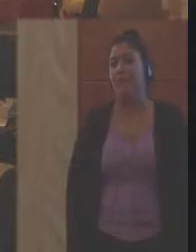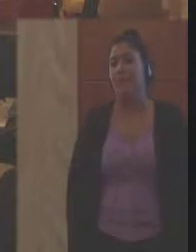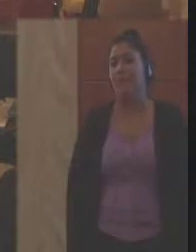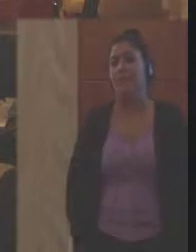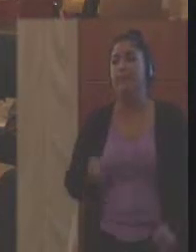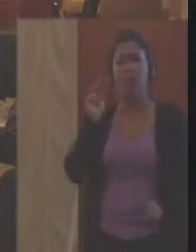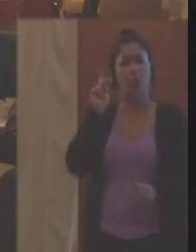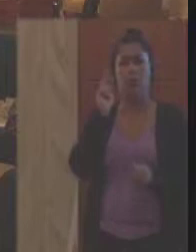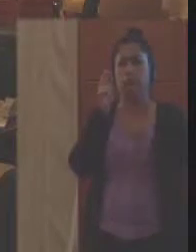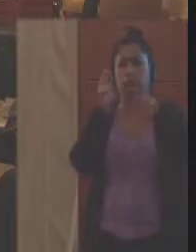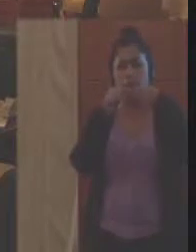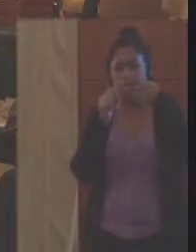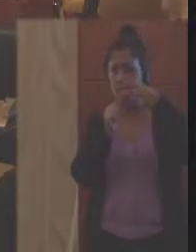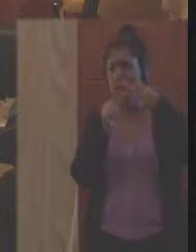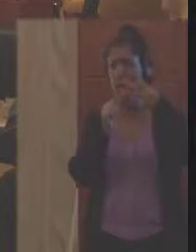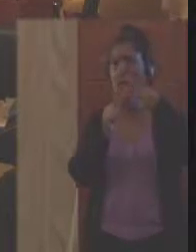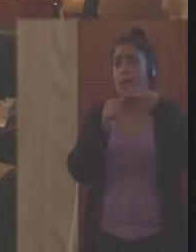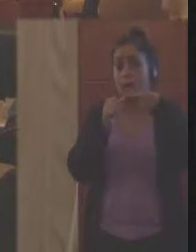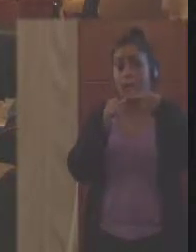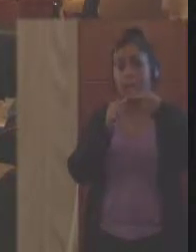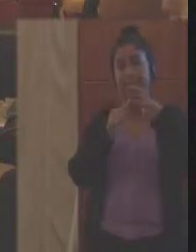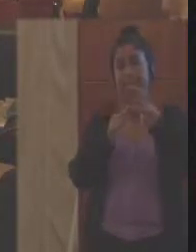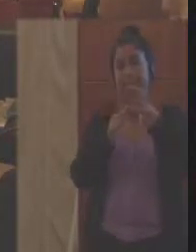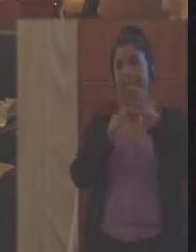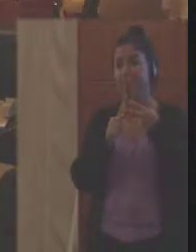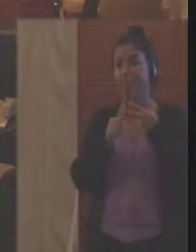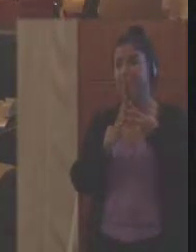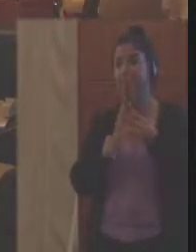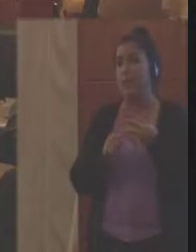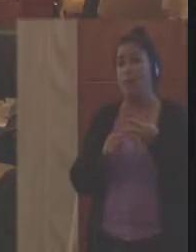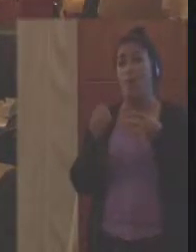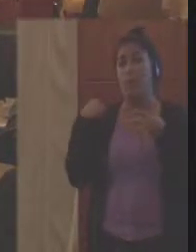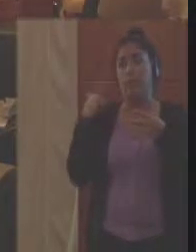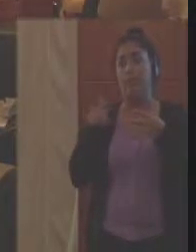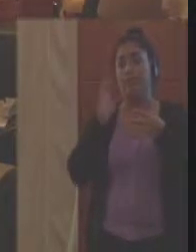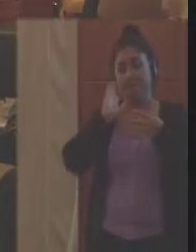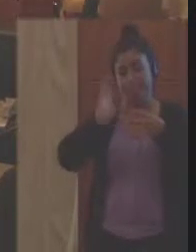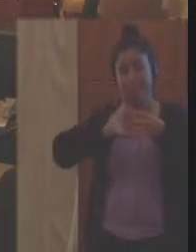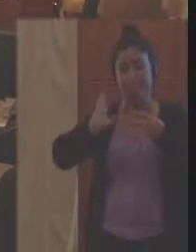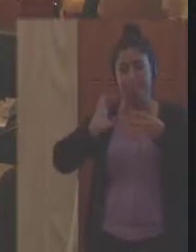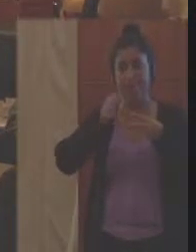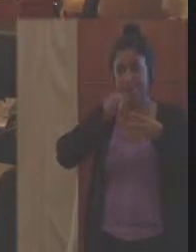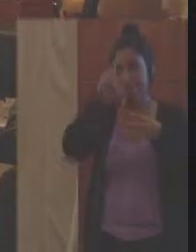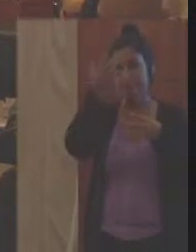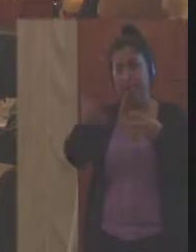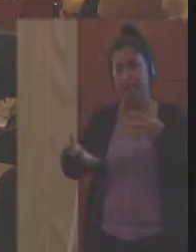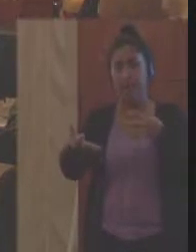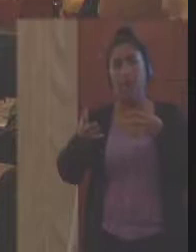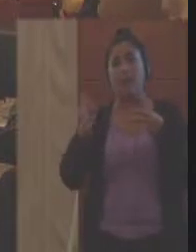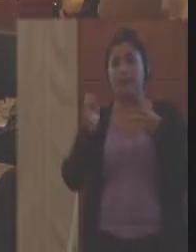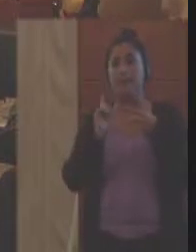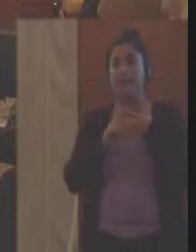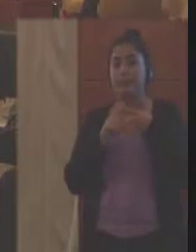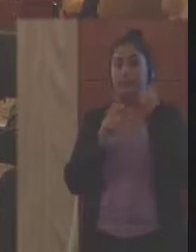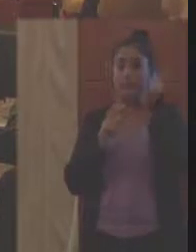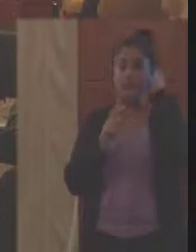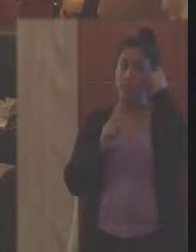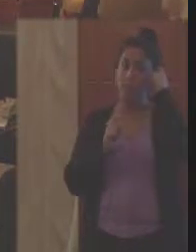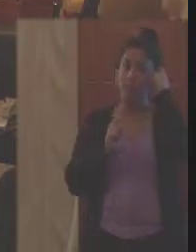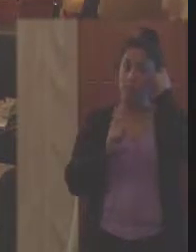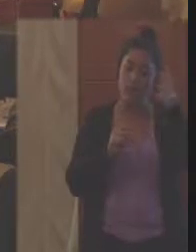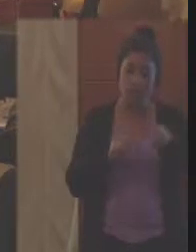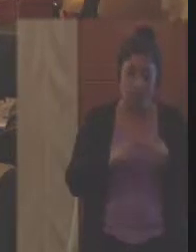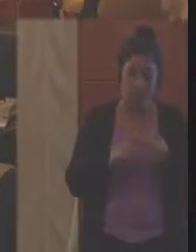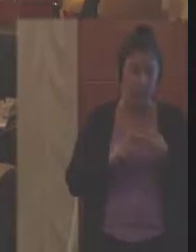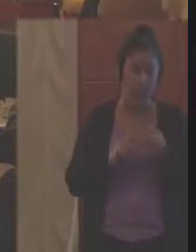hablar de lo que es la oportunidad de hablar sobre la adopción de políticas de gestión del riesgo. Hay que mirar